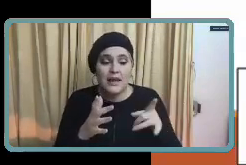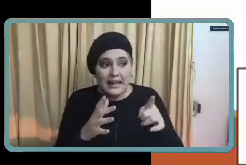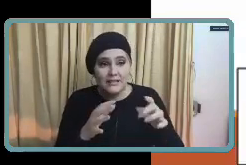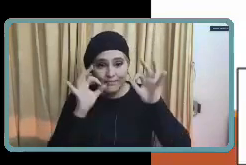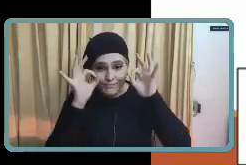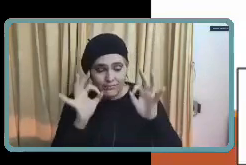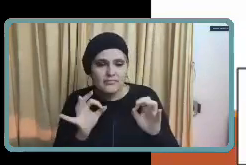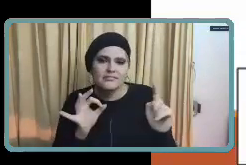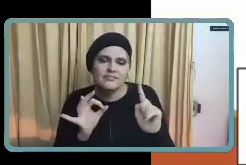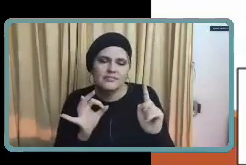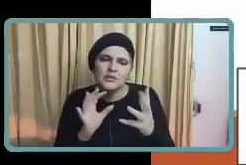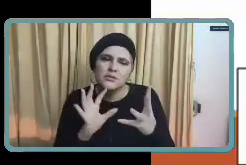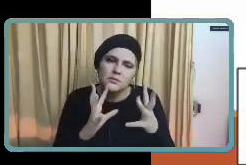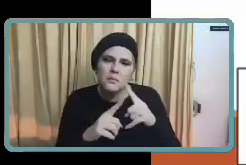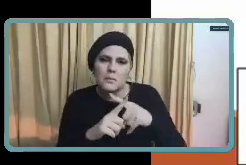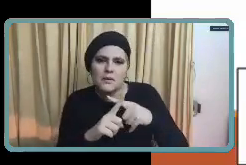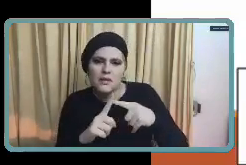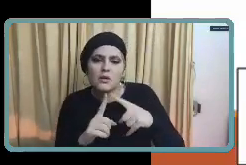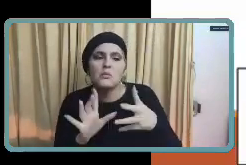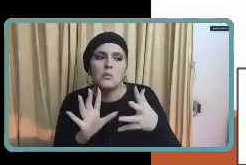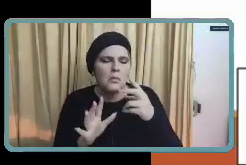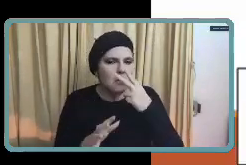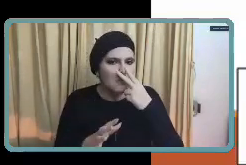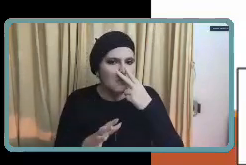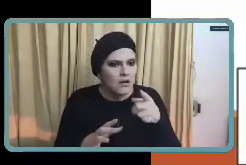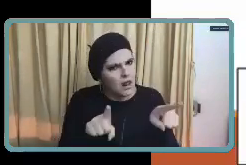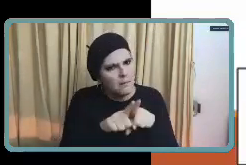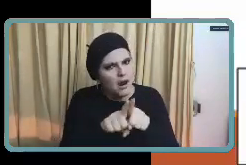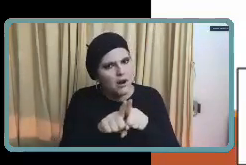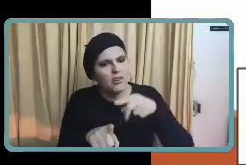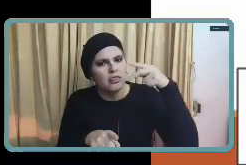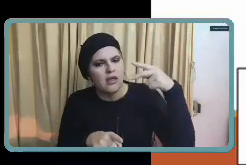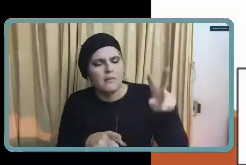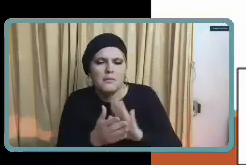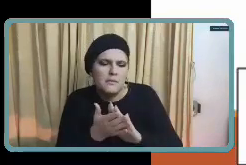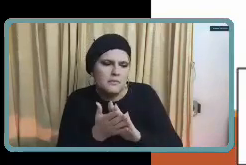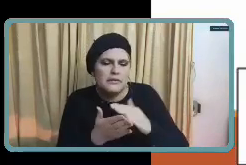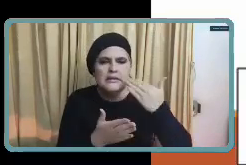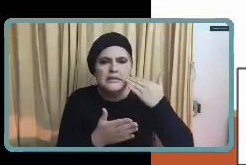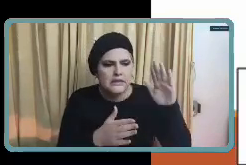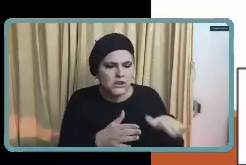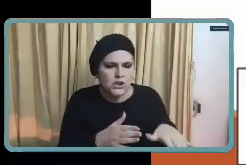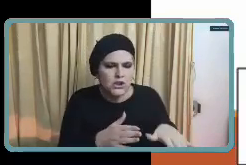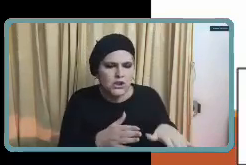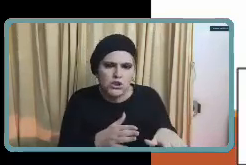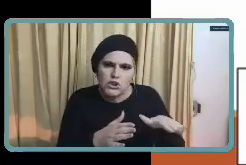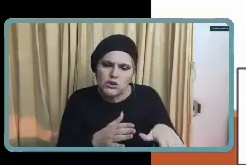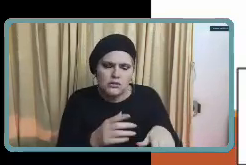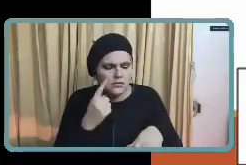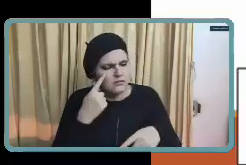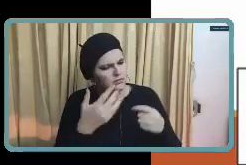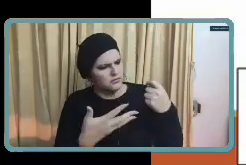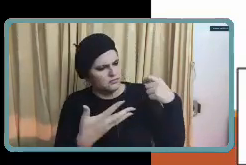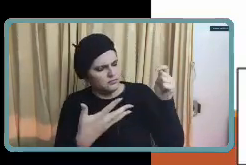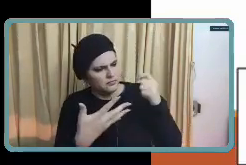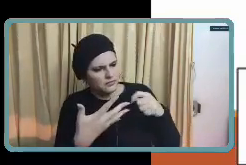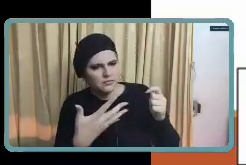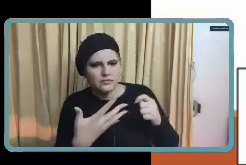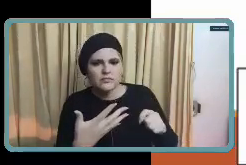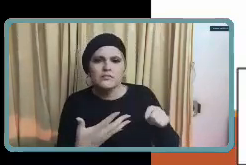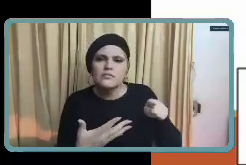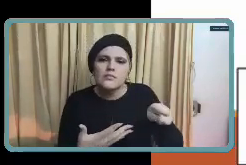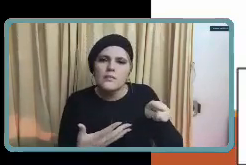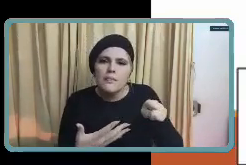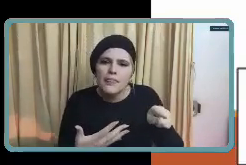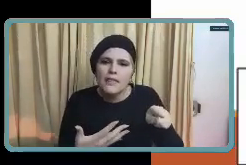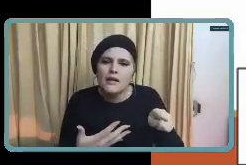ejemplo, hermanos que nos han derivado chiquititos y que los hemos evaluado porque tenían, por ejemplo, quizás